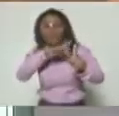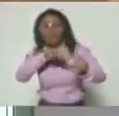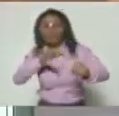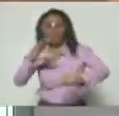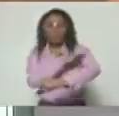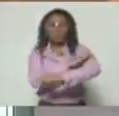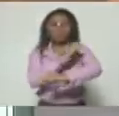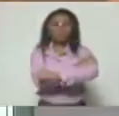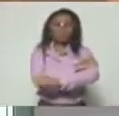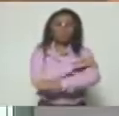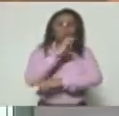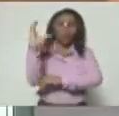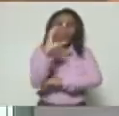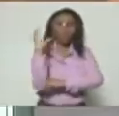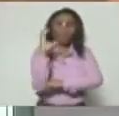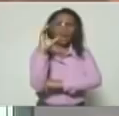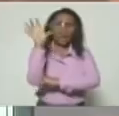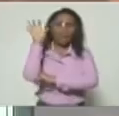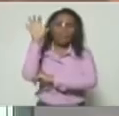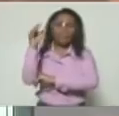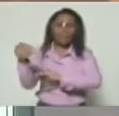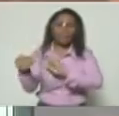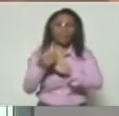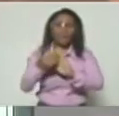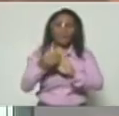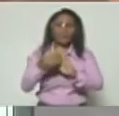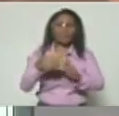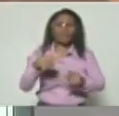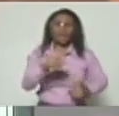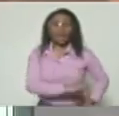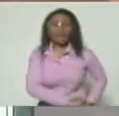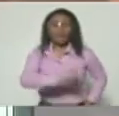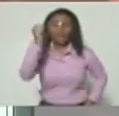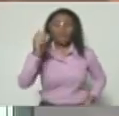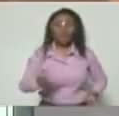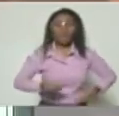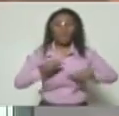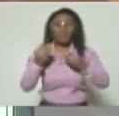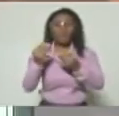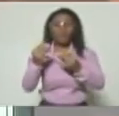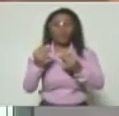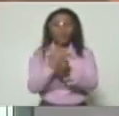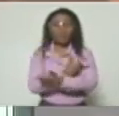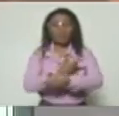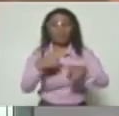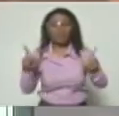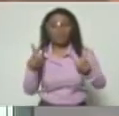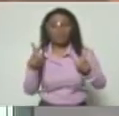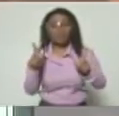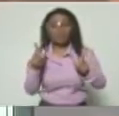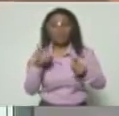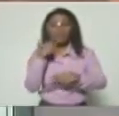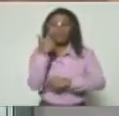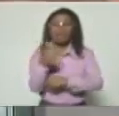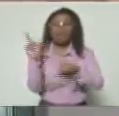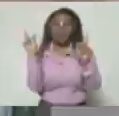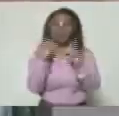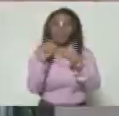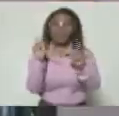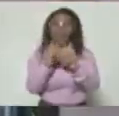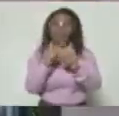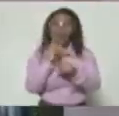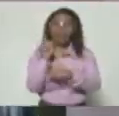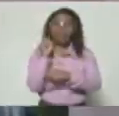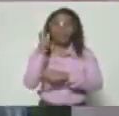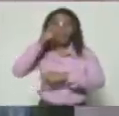colombiana, a la patria del libertador que le dio la libertad, valga la expresión, a ese